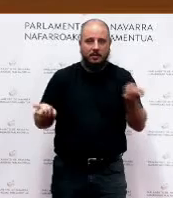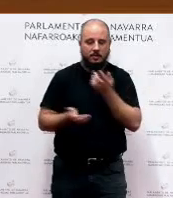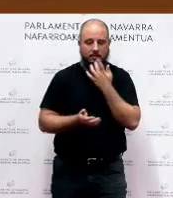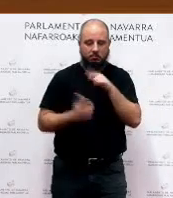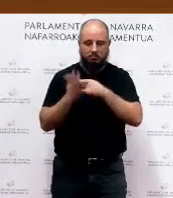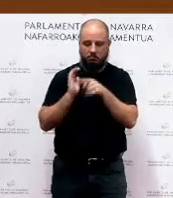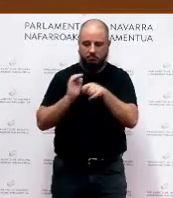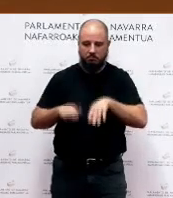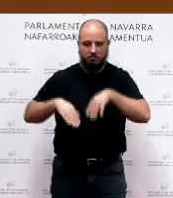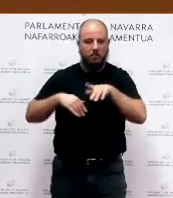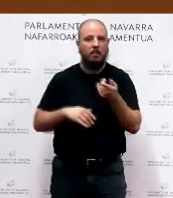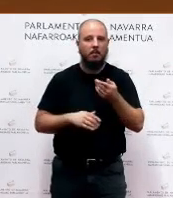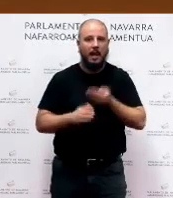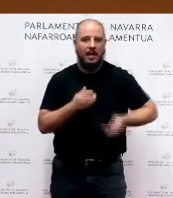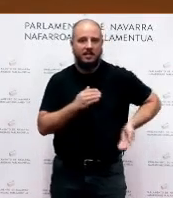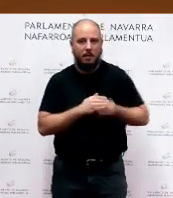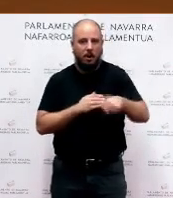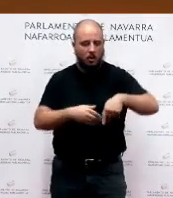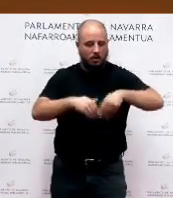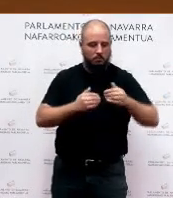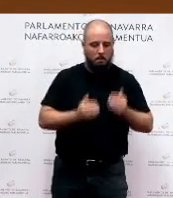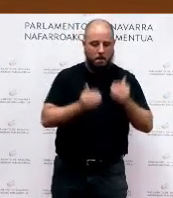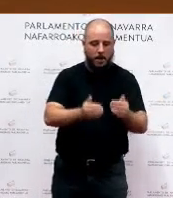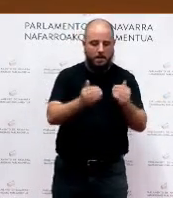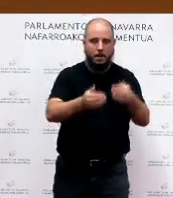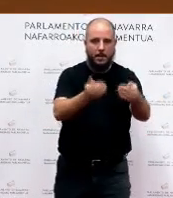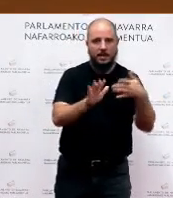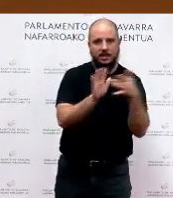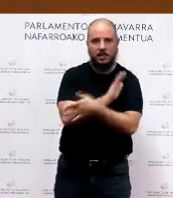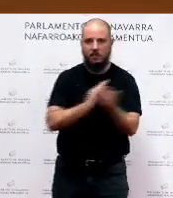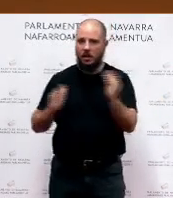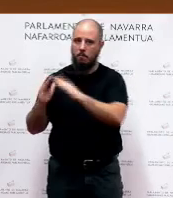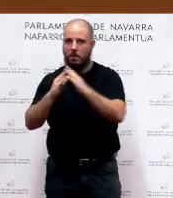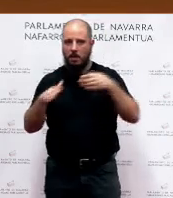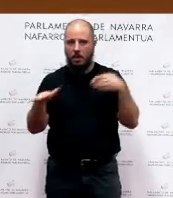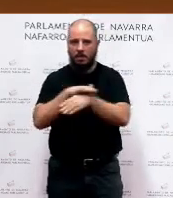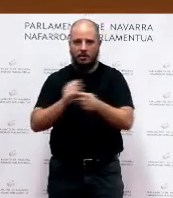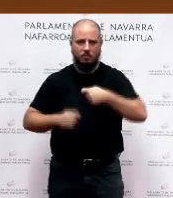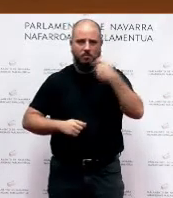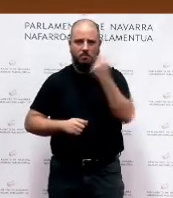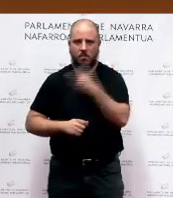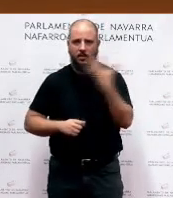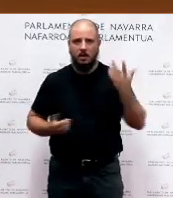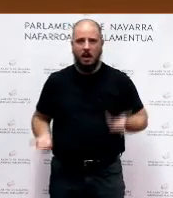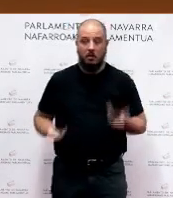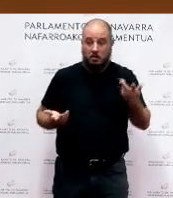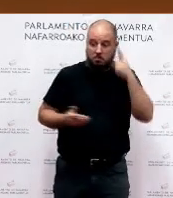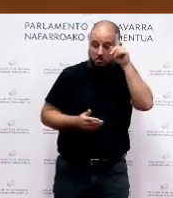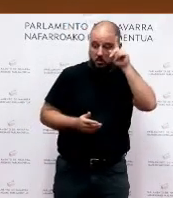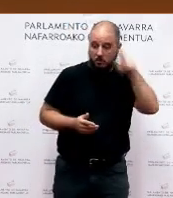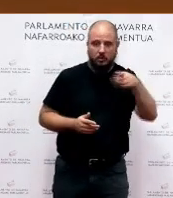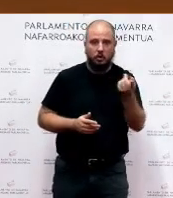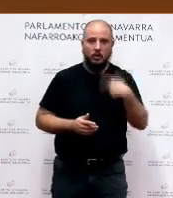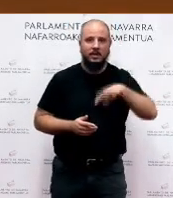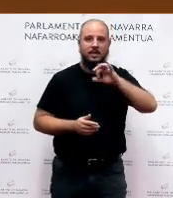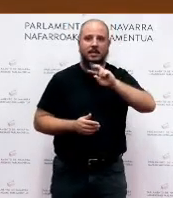plan de Chavacoiz perjudica y encarece el acceso a la vivienda. No sabemos tampoco en qué quedará el supuesto PESIS de Sarreguren,